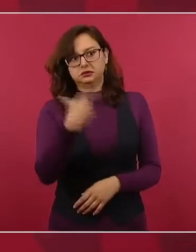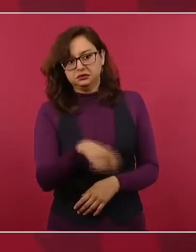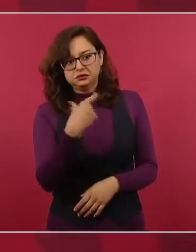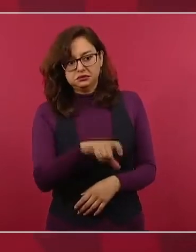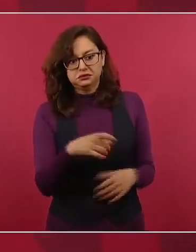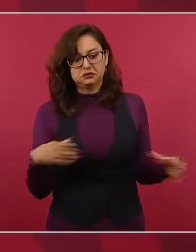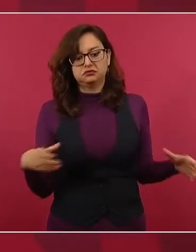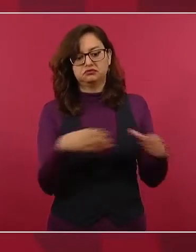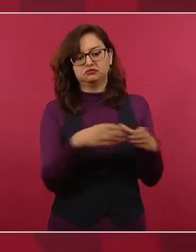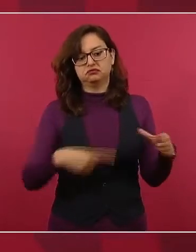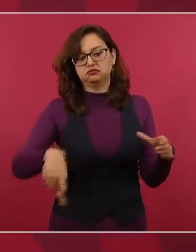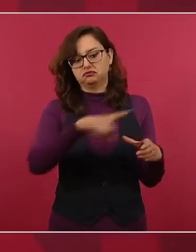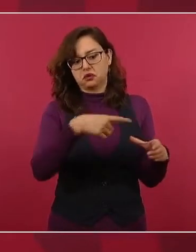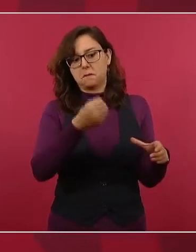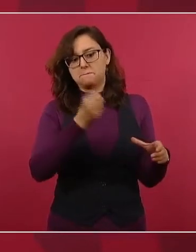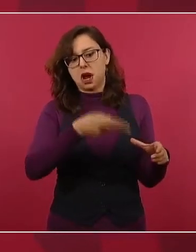para el pueblo.